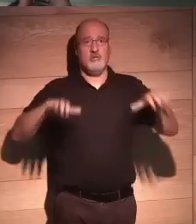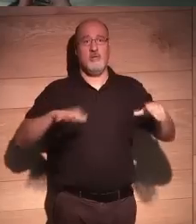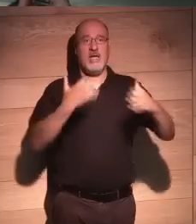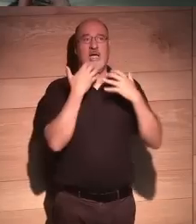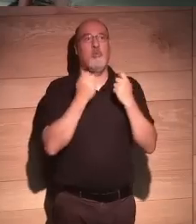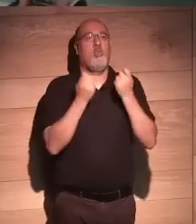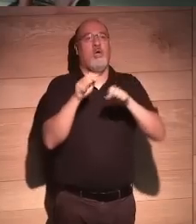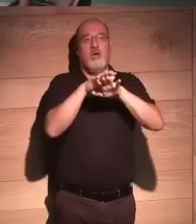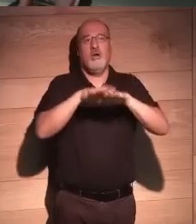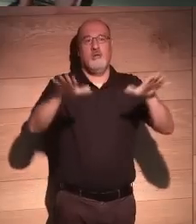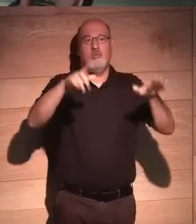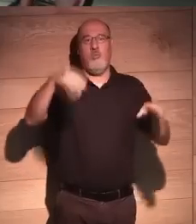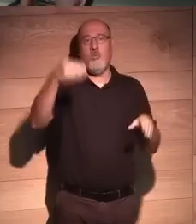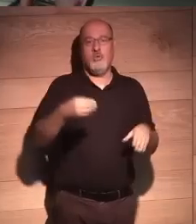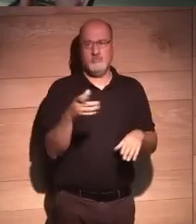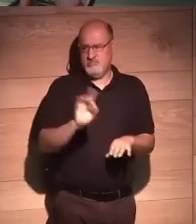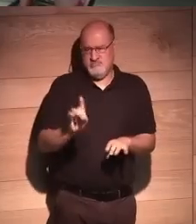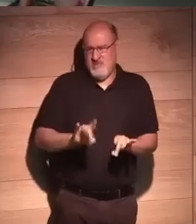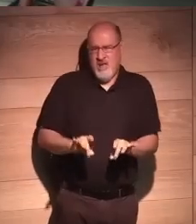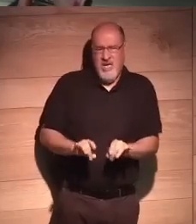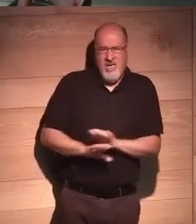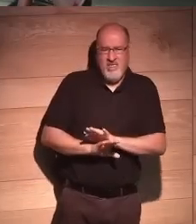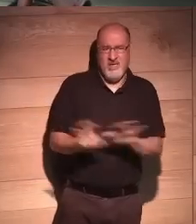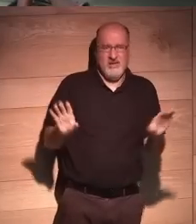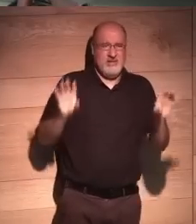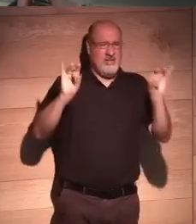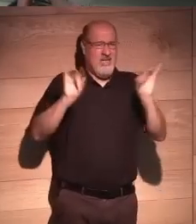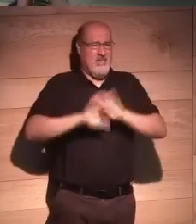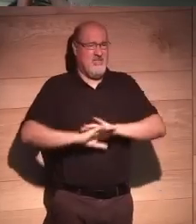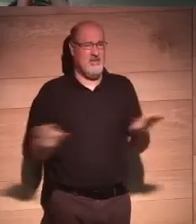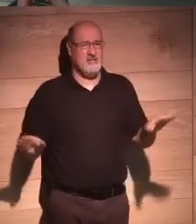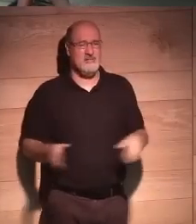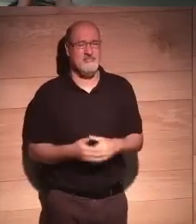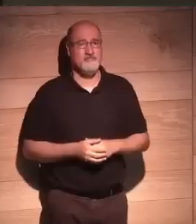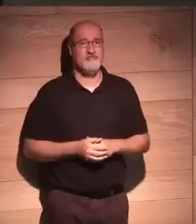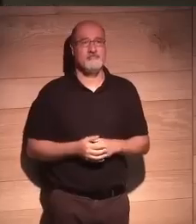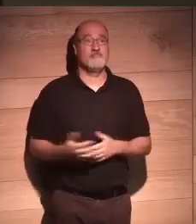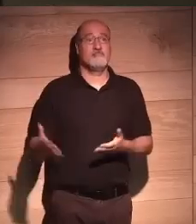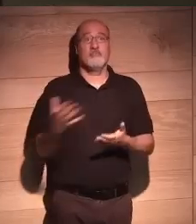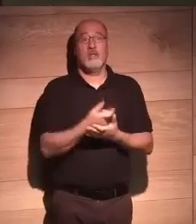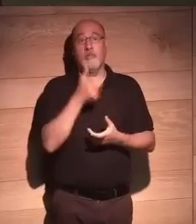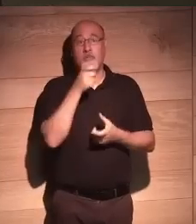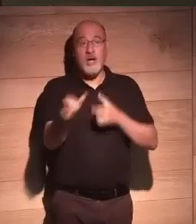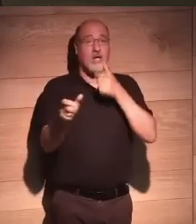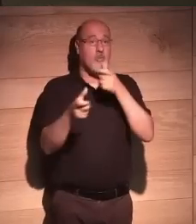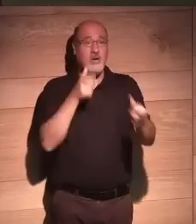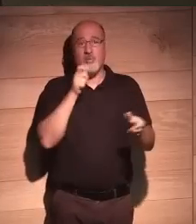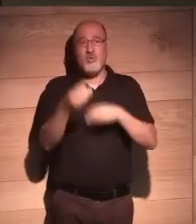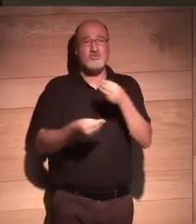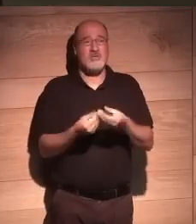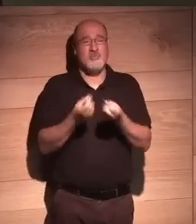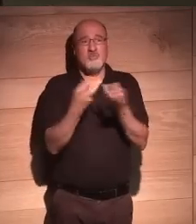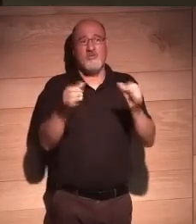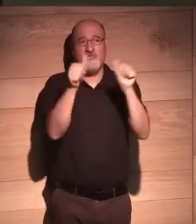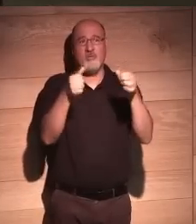Hombre, para nada, pero es que volvemos peor a lo que mismo. superviviendo. Ahora mismo todo el mundo usamos las palabrotas Ese de una es manera ese es el